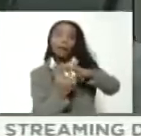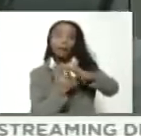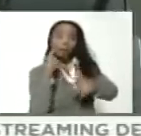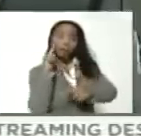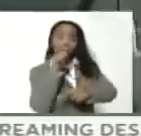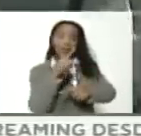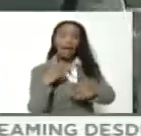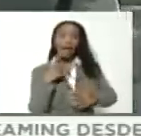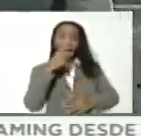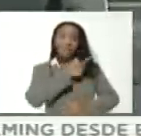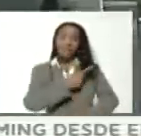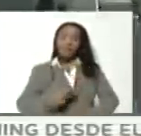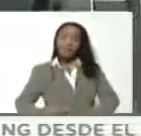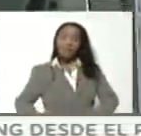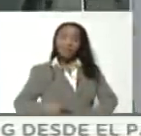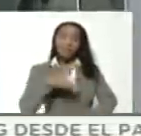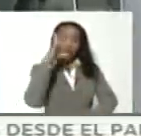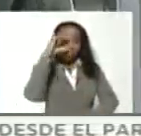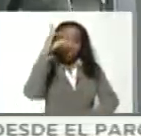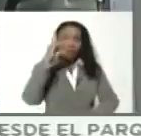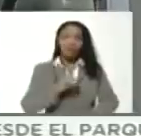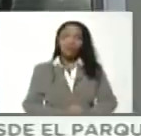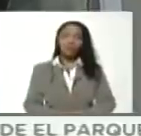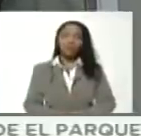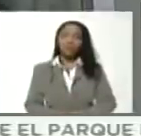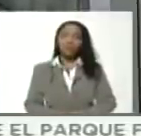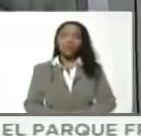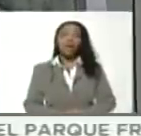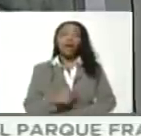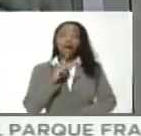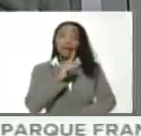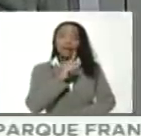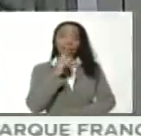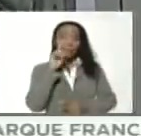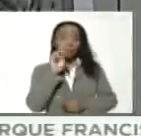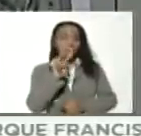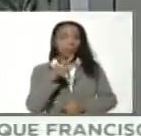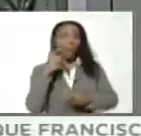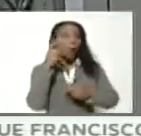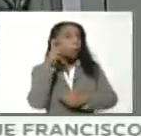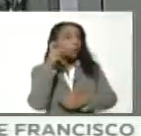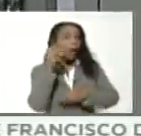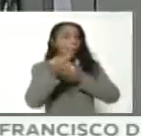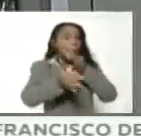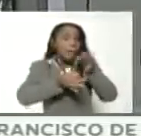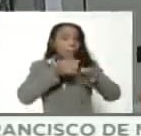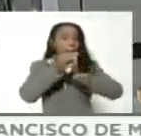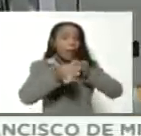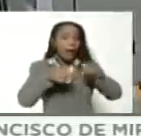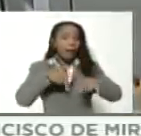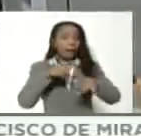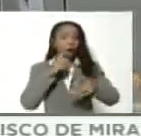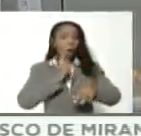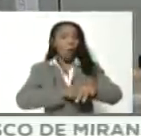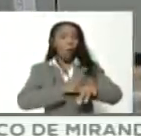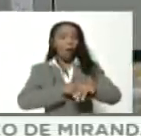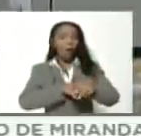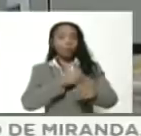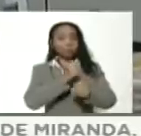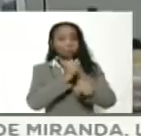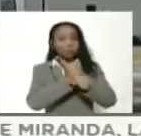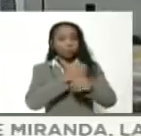la vicepresidenta ejecutiva de la República, Delcy Rodríguez. La aprecian ustedes. Vamos a escuchar parte de la explicación que a esta hora comparten los trabajadores con